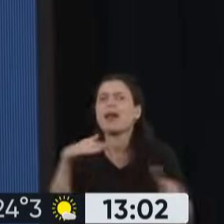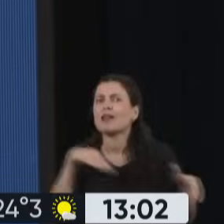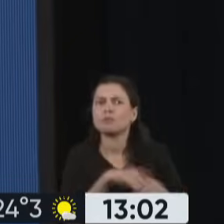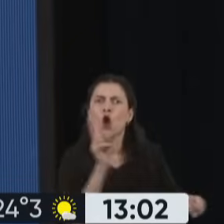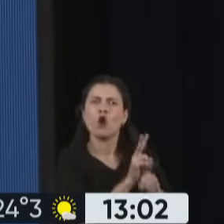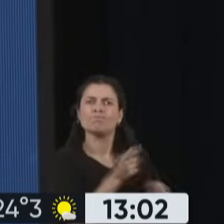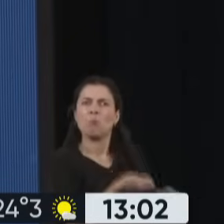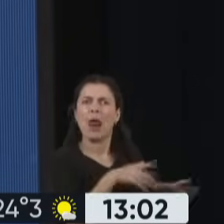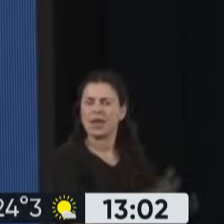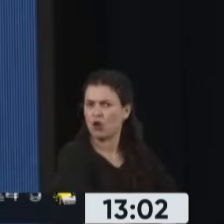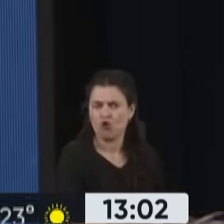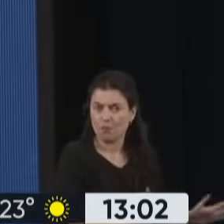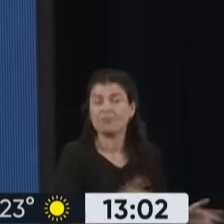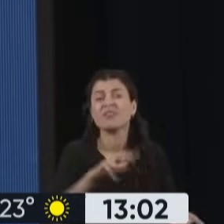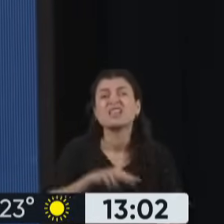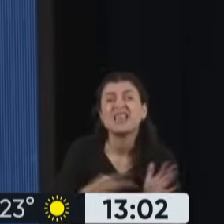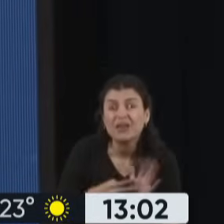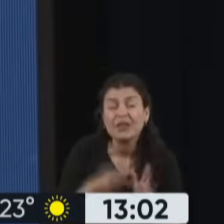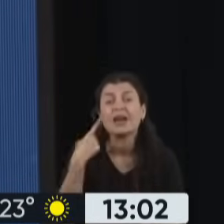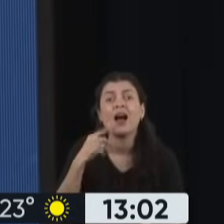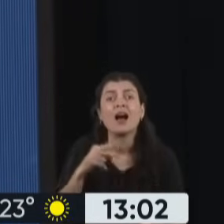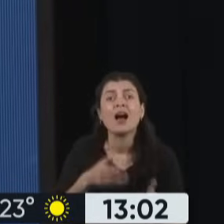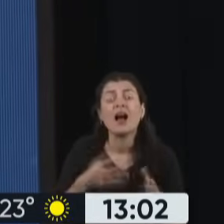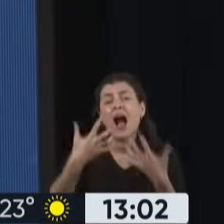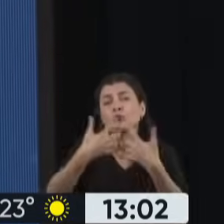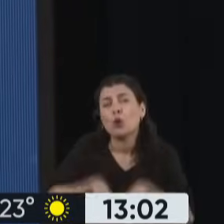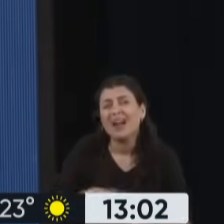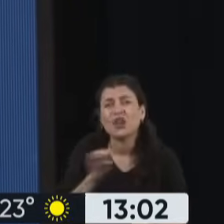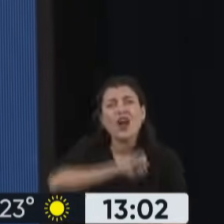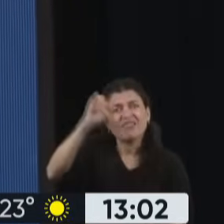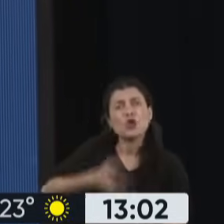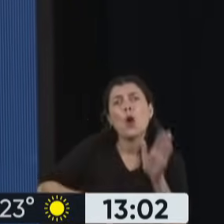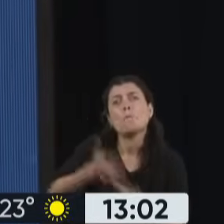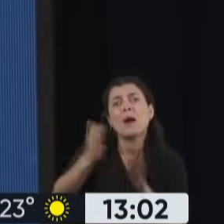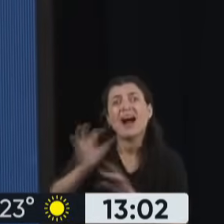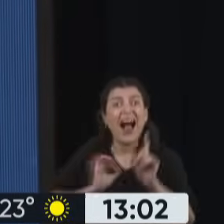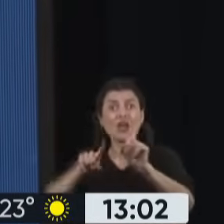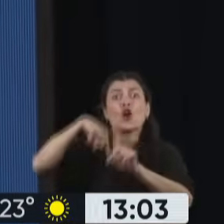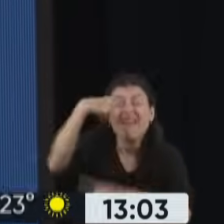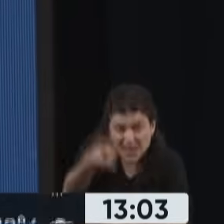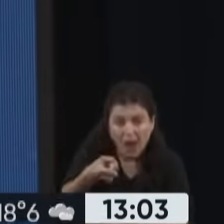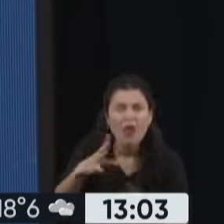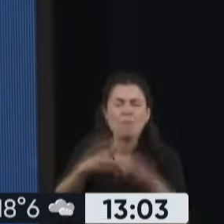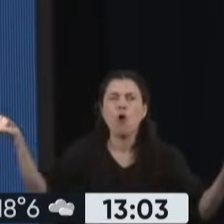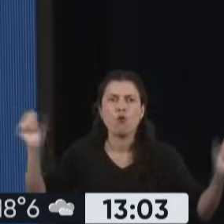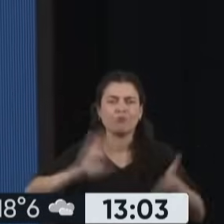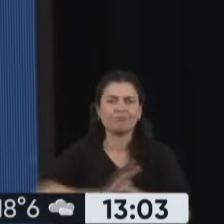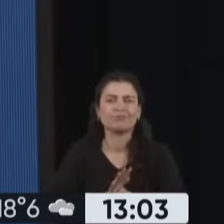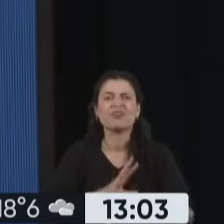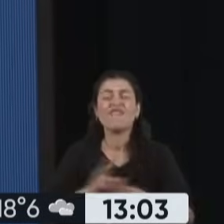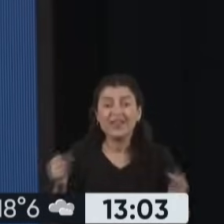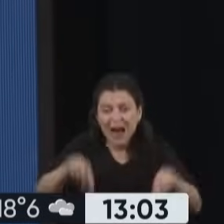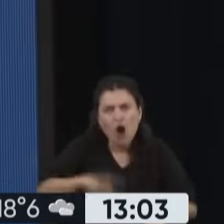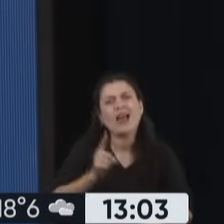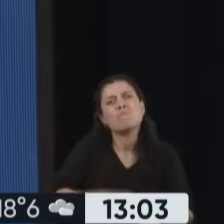la inflación tiene fecha de defunción y es a mitad del año que viene. Así es que ahora es el momento de